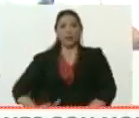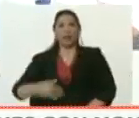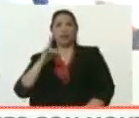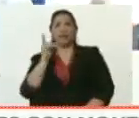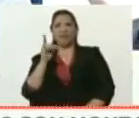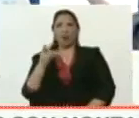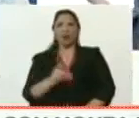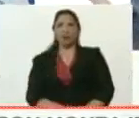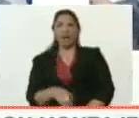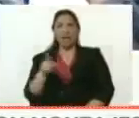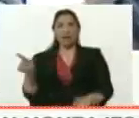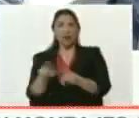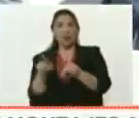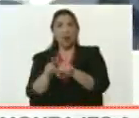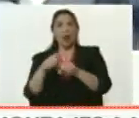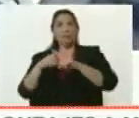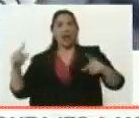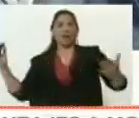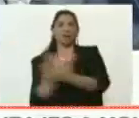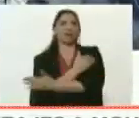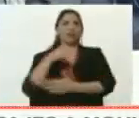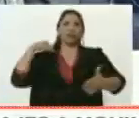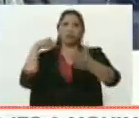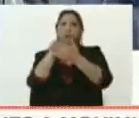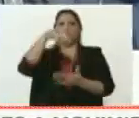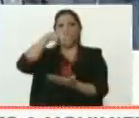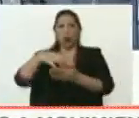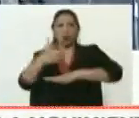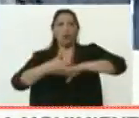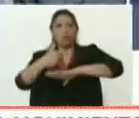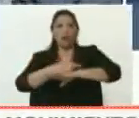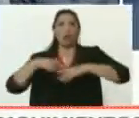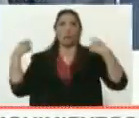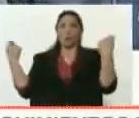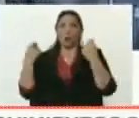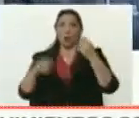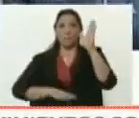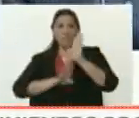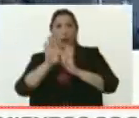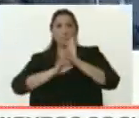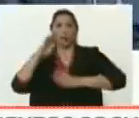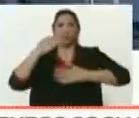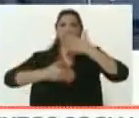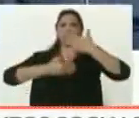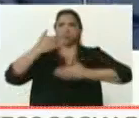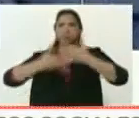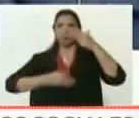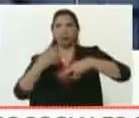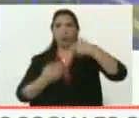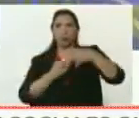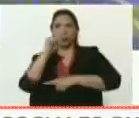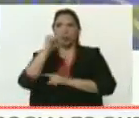Son los formatos para derrocar los gobiernos populares, progresistas, de izquierda.